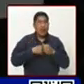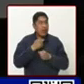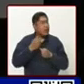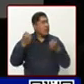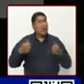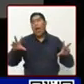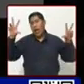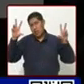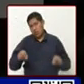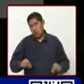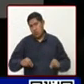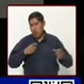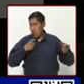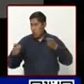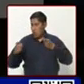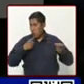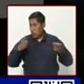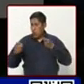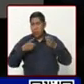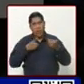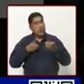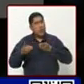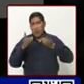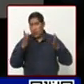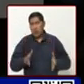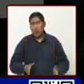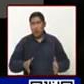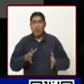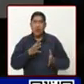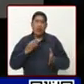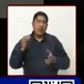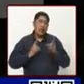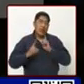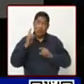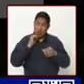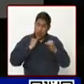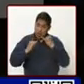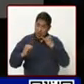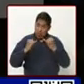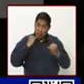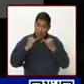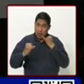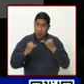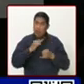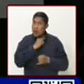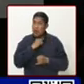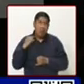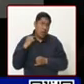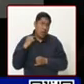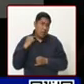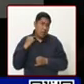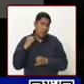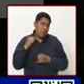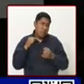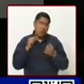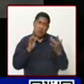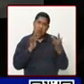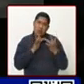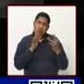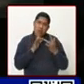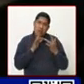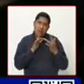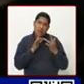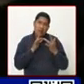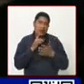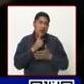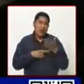ya no está ejerciendo como obispo. Si gusta algún dato del padre, directamente tendría que comunicarse